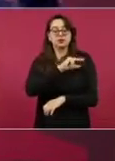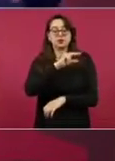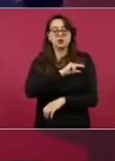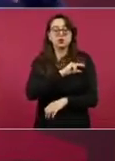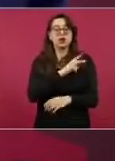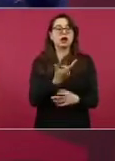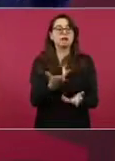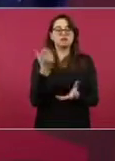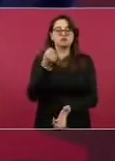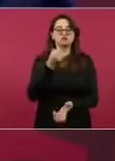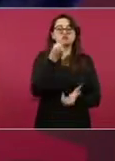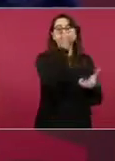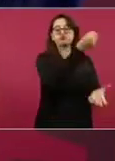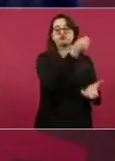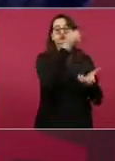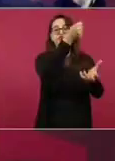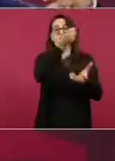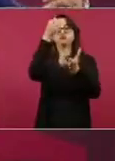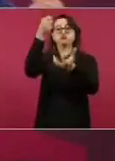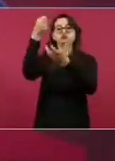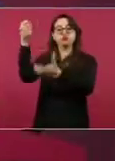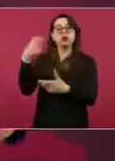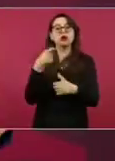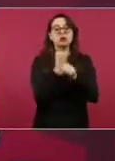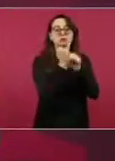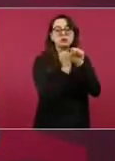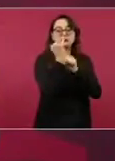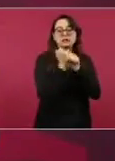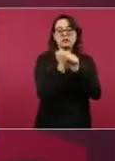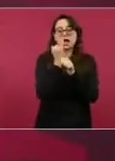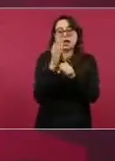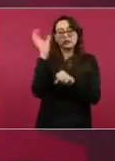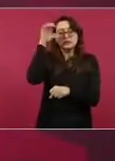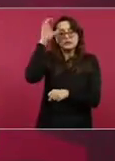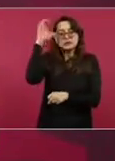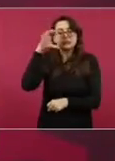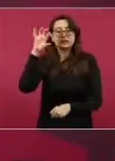Supuestamente para la innovación tecnológica.